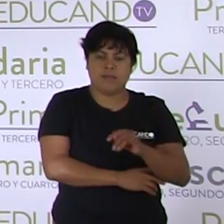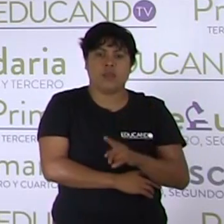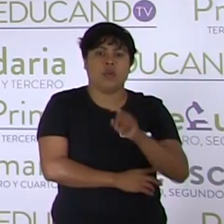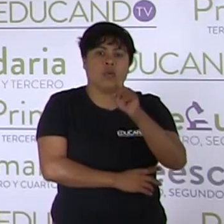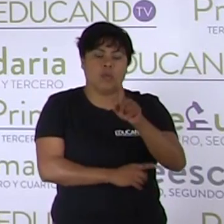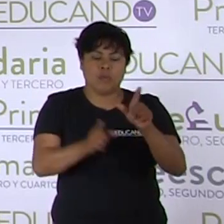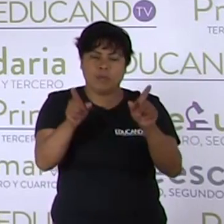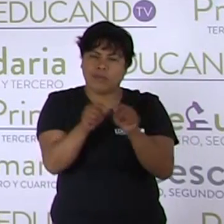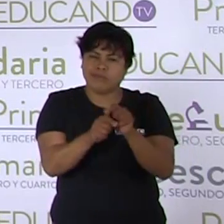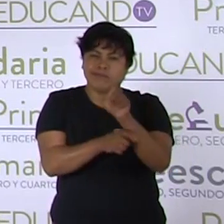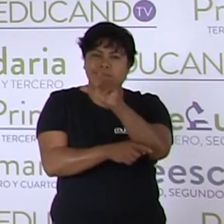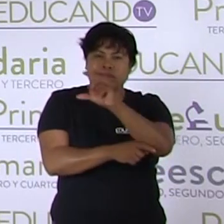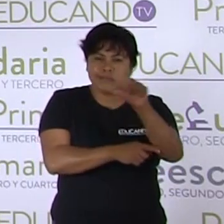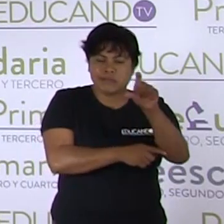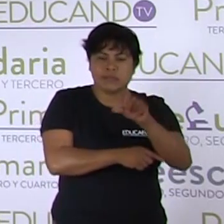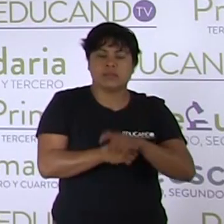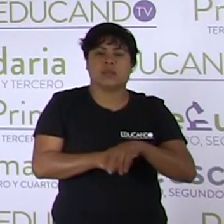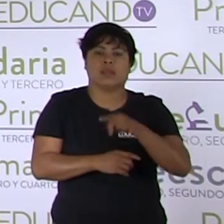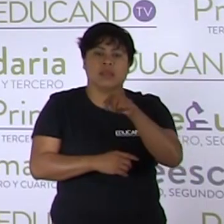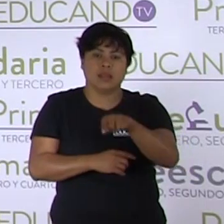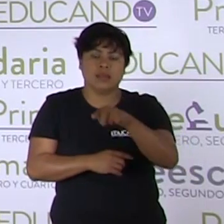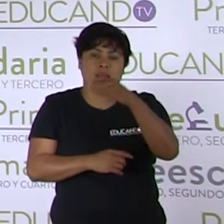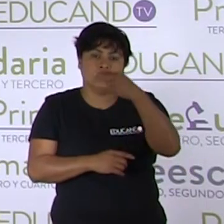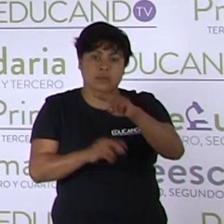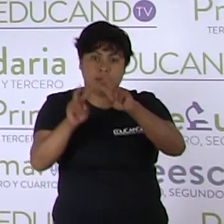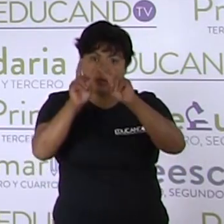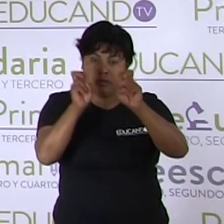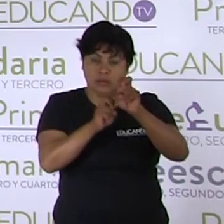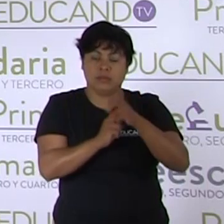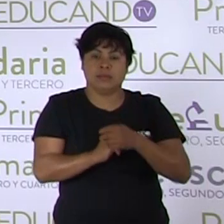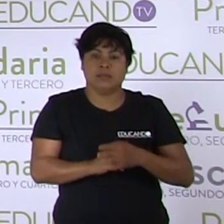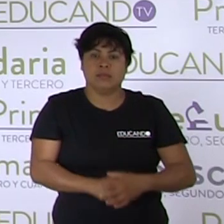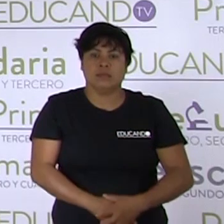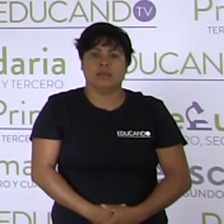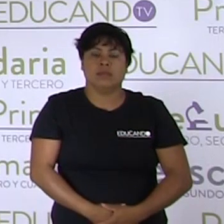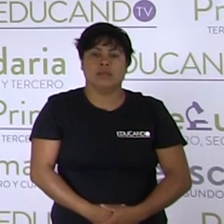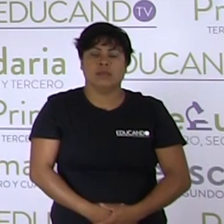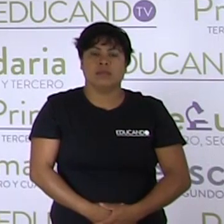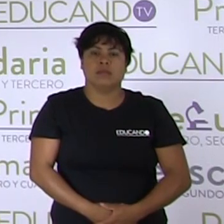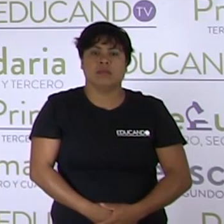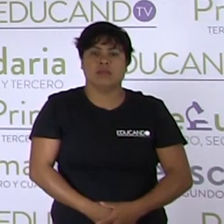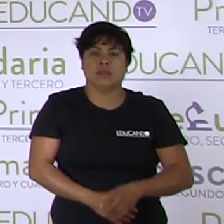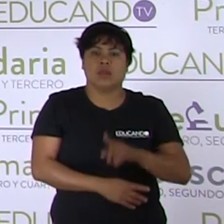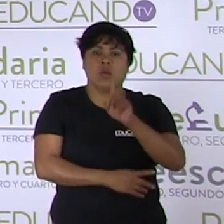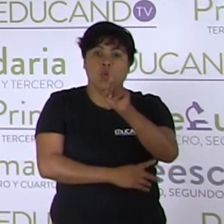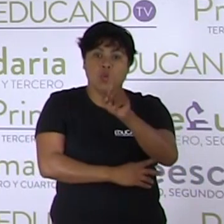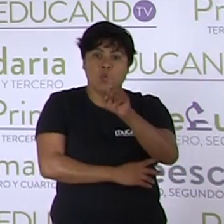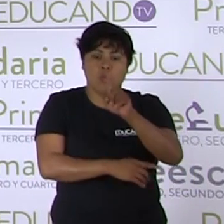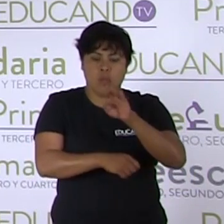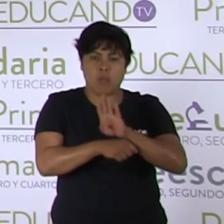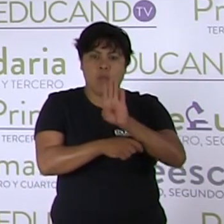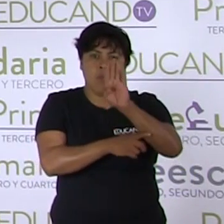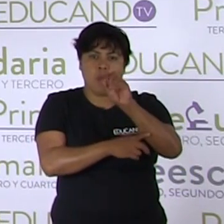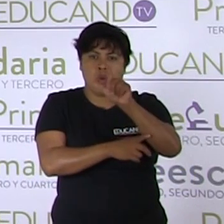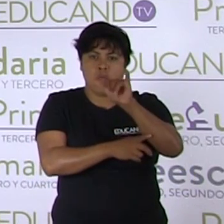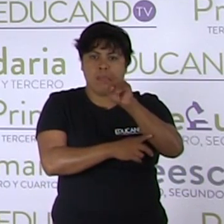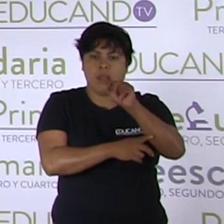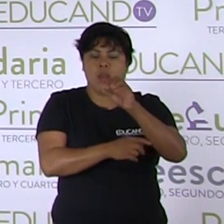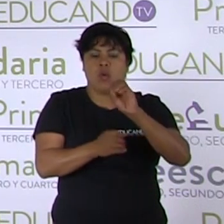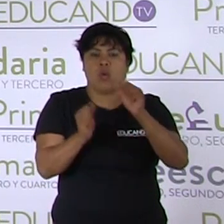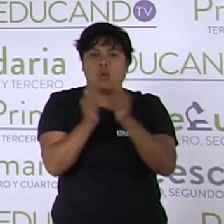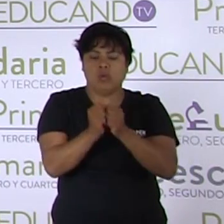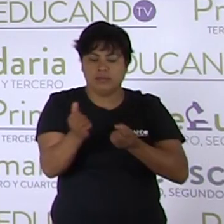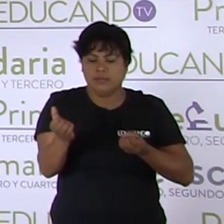un fragmento que se subtitula, así, se subtitula Un boliviano con salida al mar.